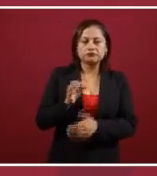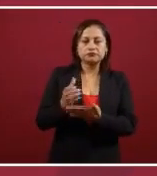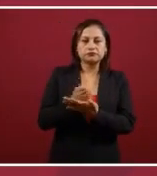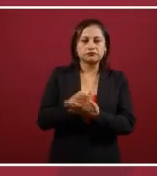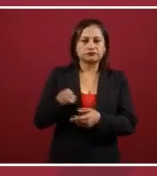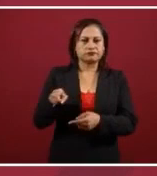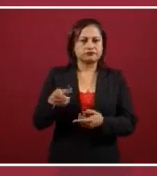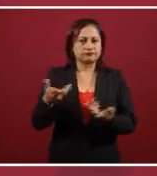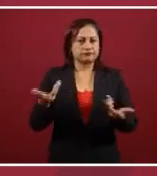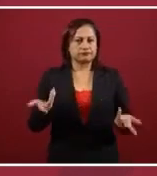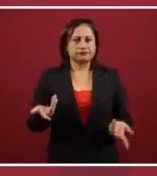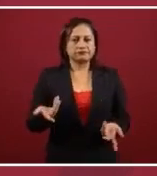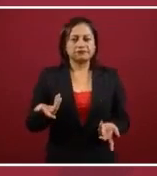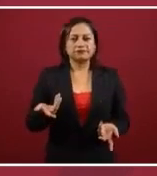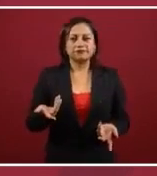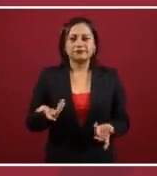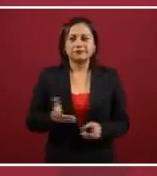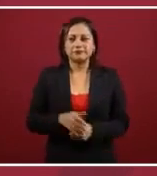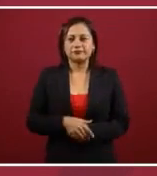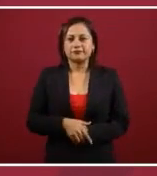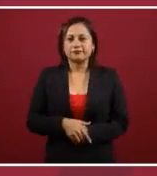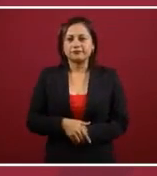y